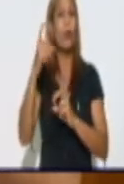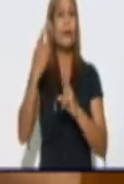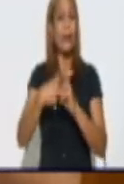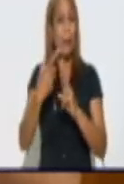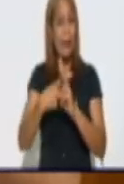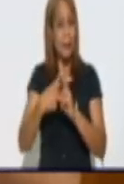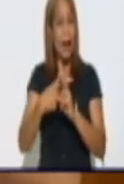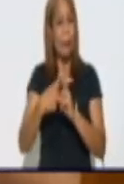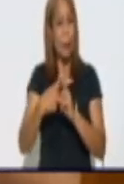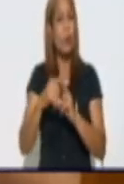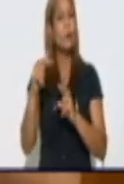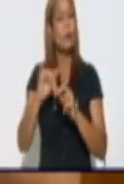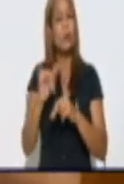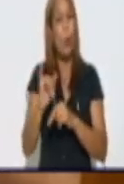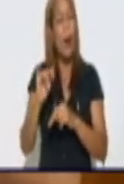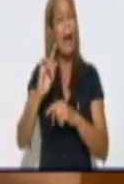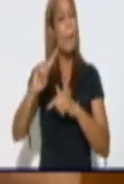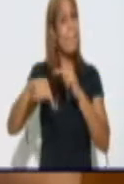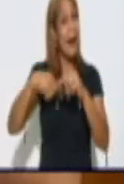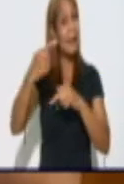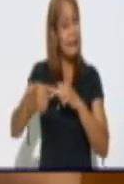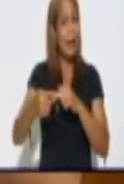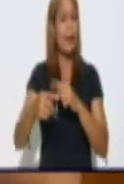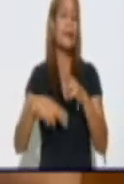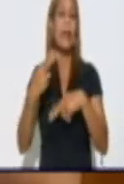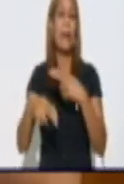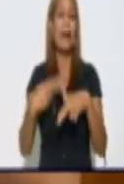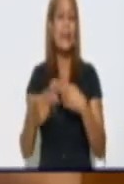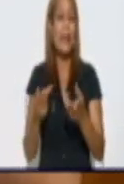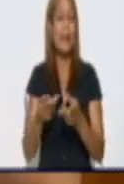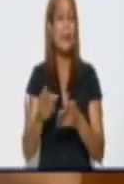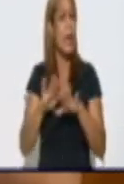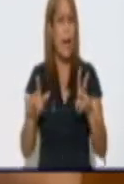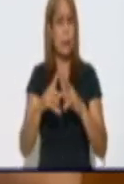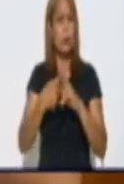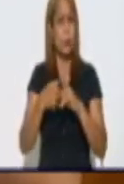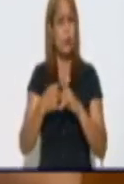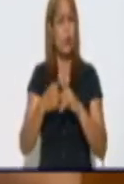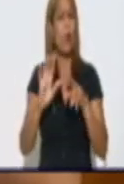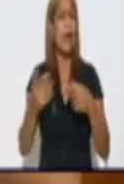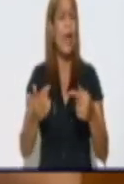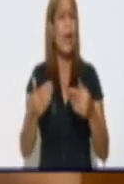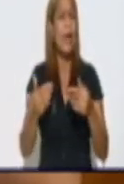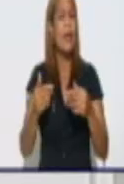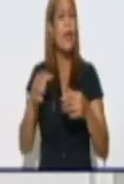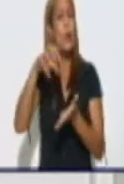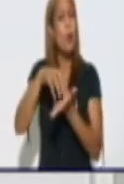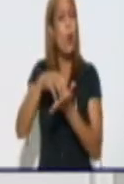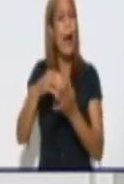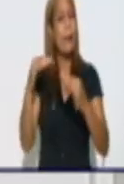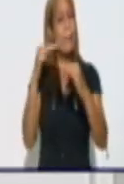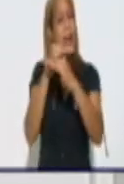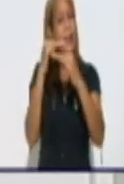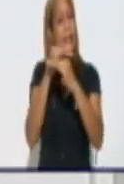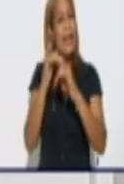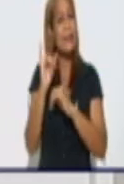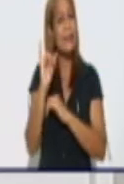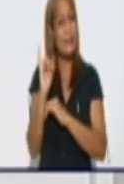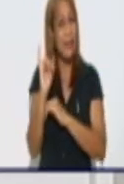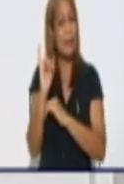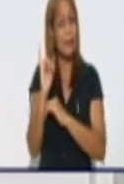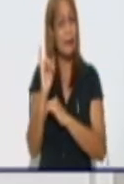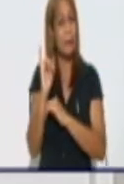el día de mañana ya se le da solución, que es en Veguita 6 y edificio Veguita, que se le va a dar